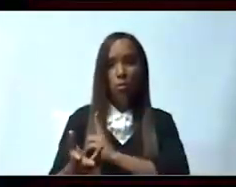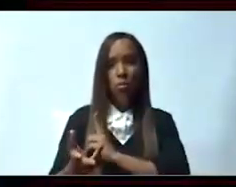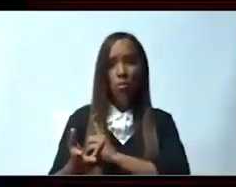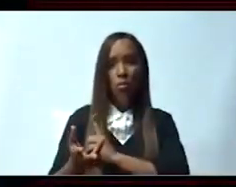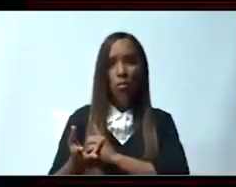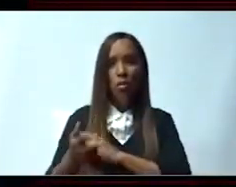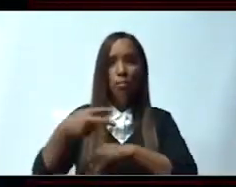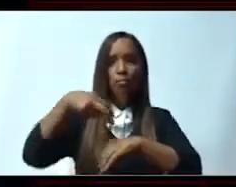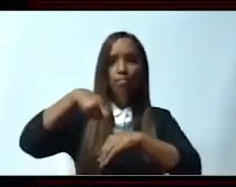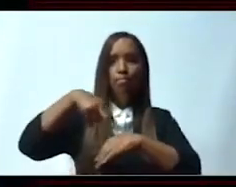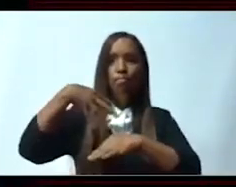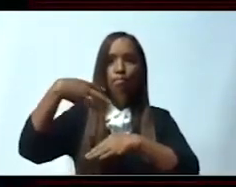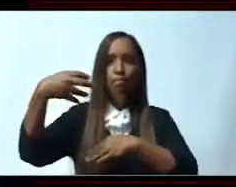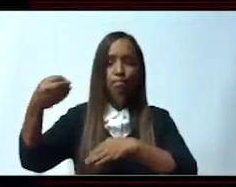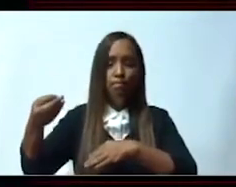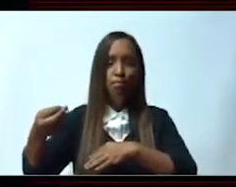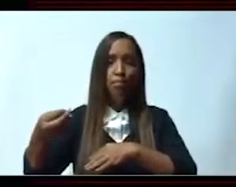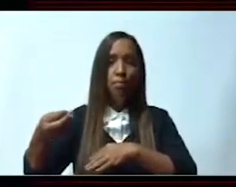Entonces,